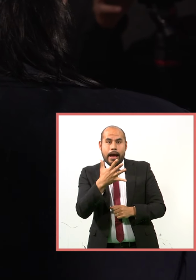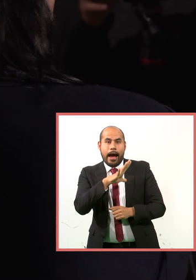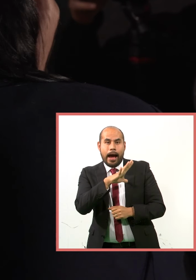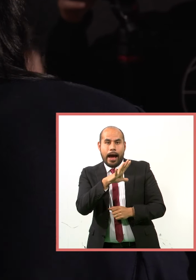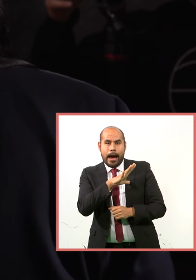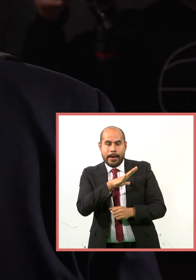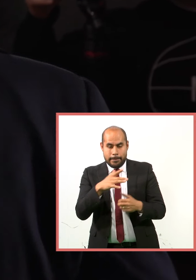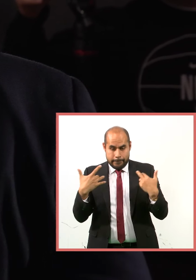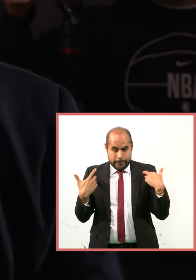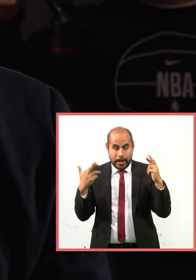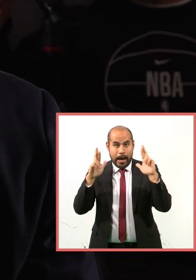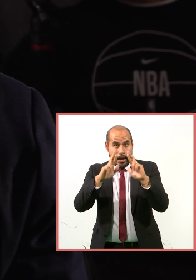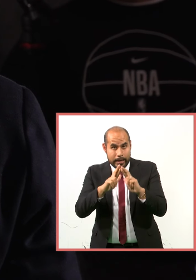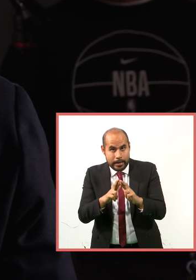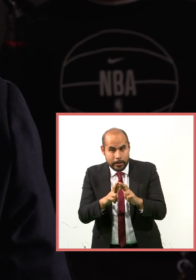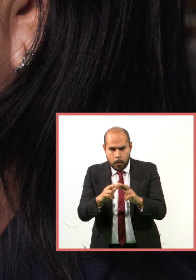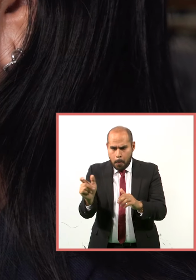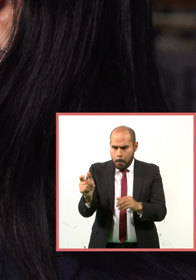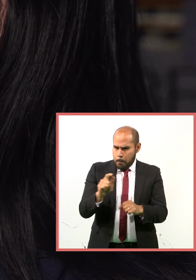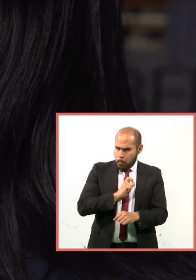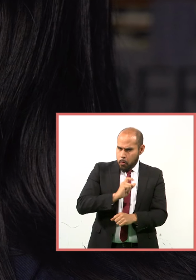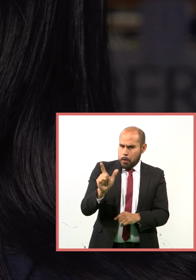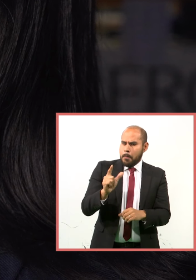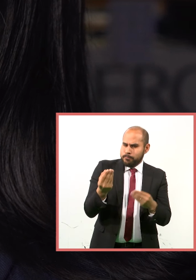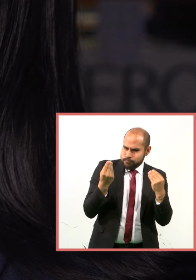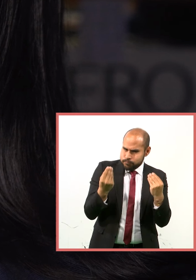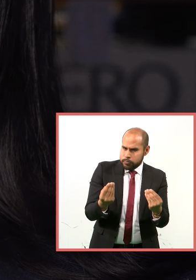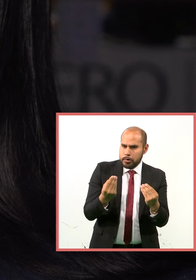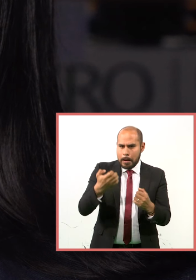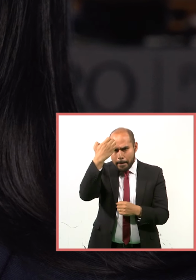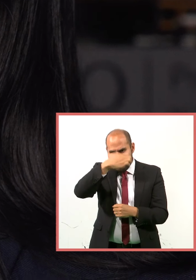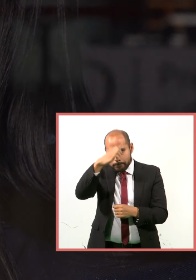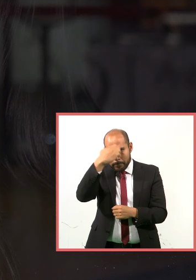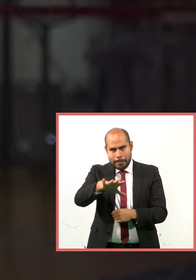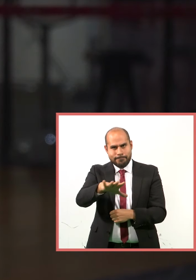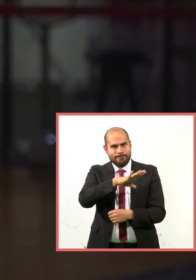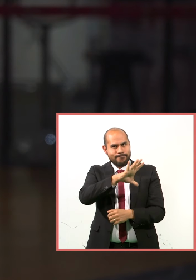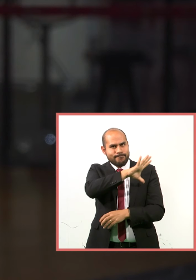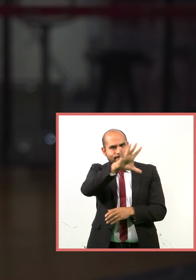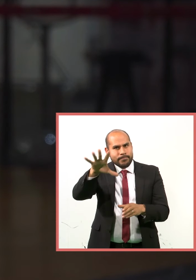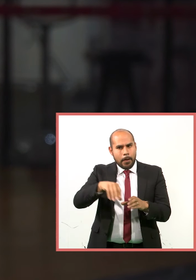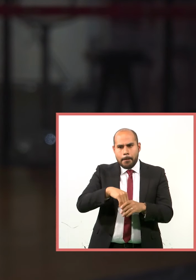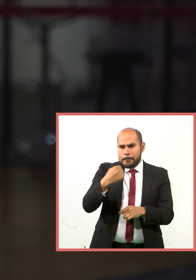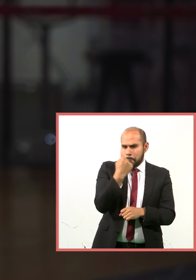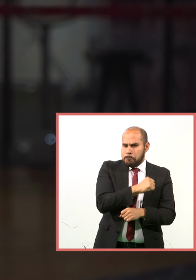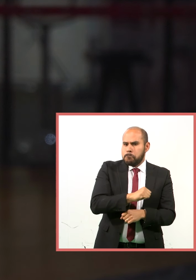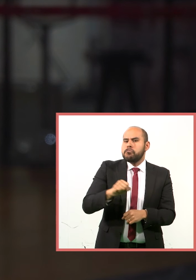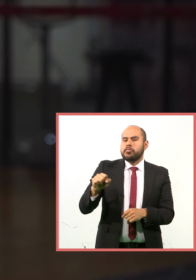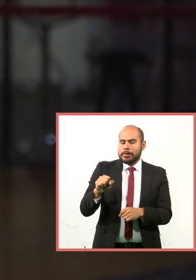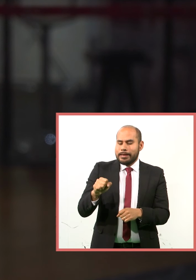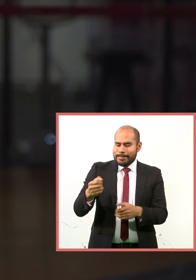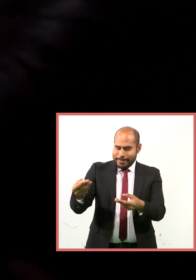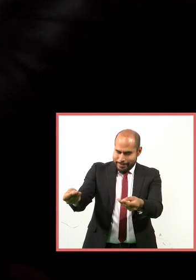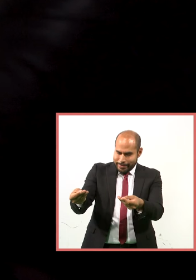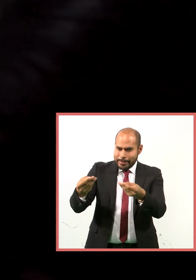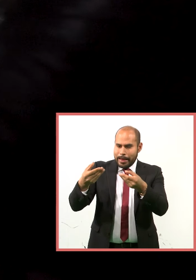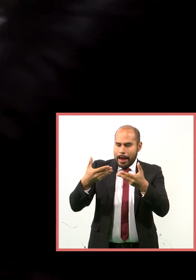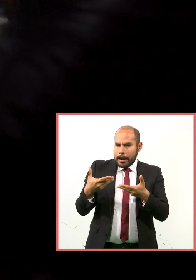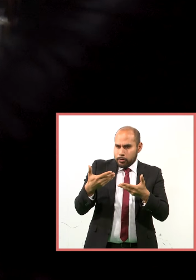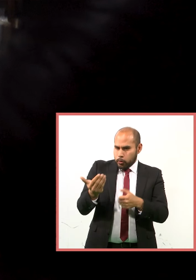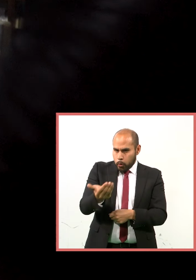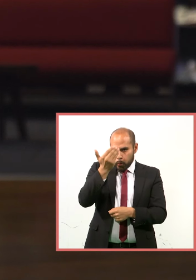universidad cuenta con profesores muy profesionales que tienen toda la experiencia y la capacidad que sí